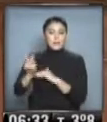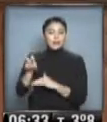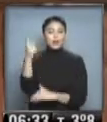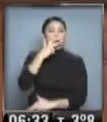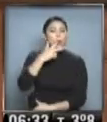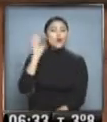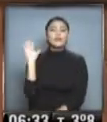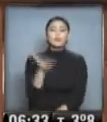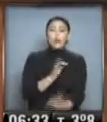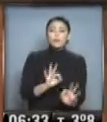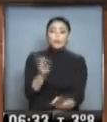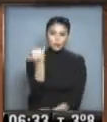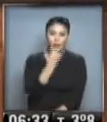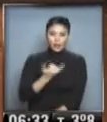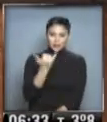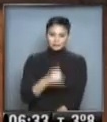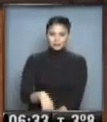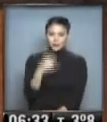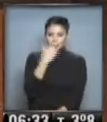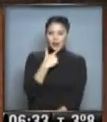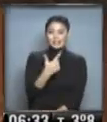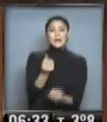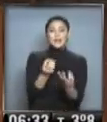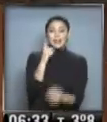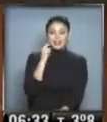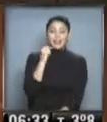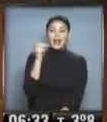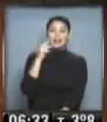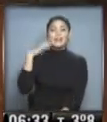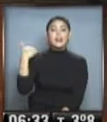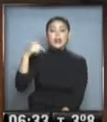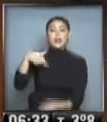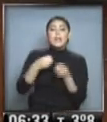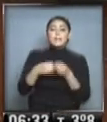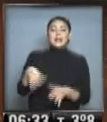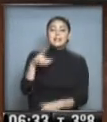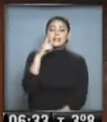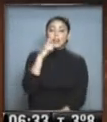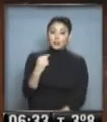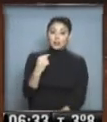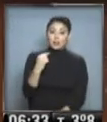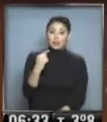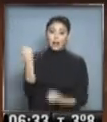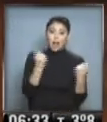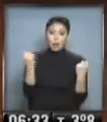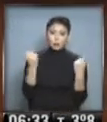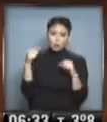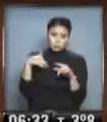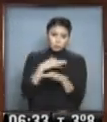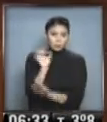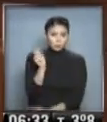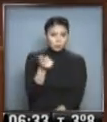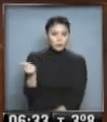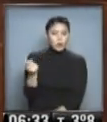Hugo, contanos todo a esta hora. Cómo no, muy buenos días, Karina y Nadia. Y una jornada que comienza con poco tránsito, al menos por ahora, si bien se